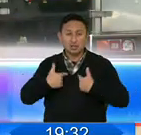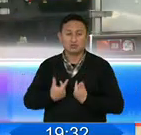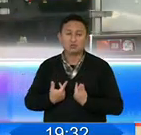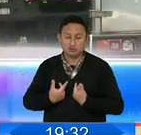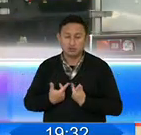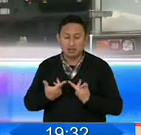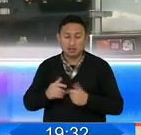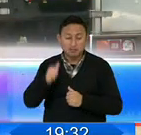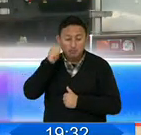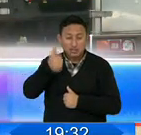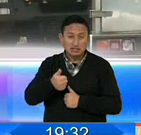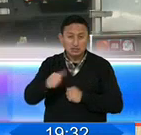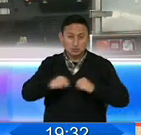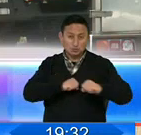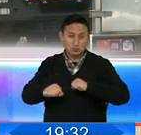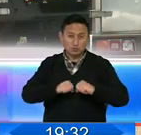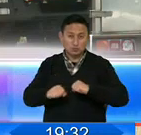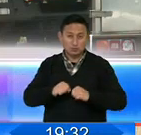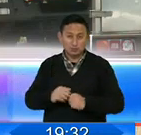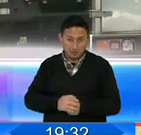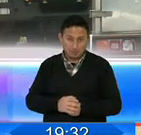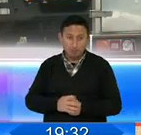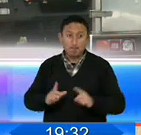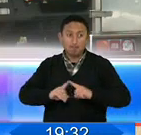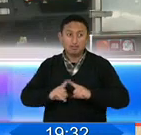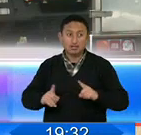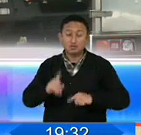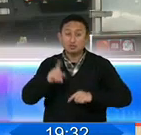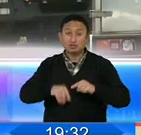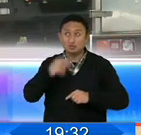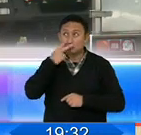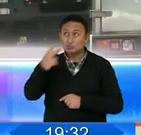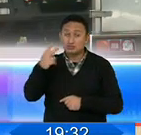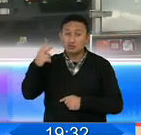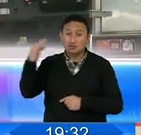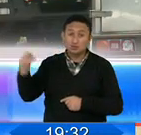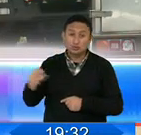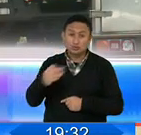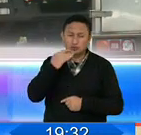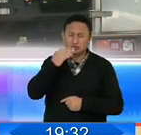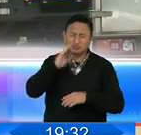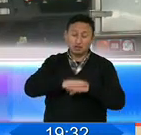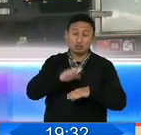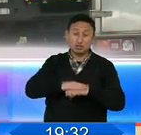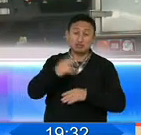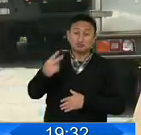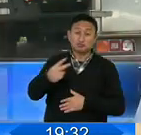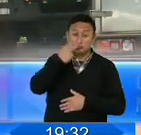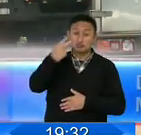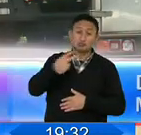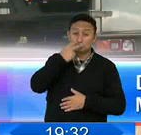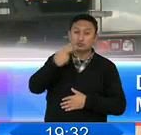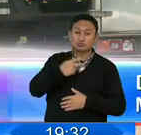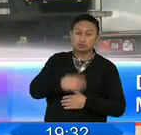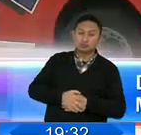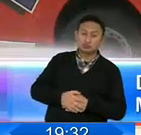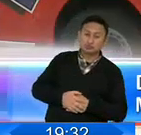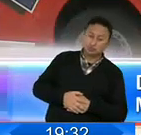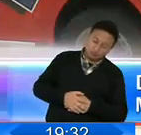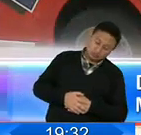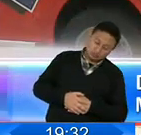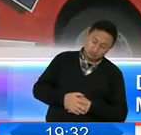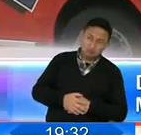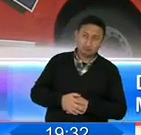sus actividades del día de hoy, pero no se percataron de que ese sueño era producto de la intoxicación de monóxido de carbono. 2